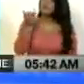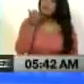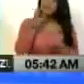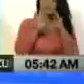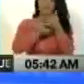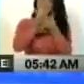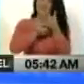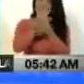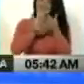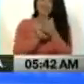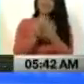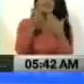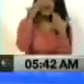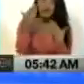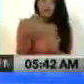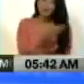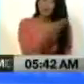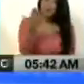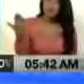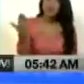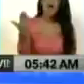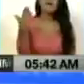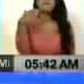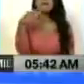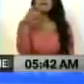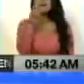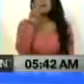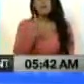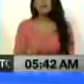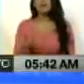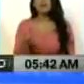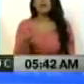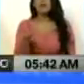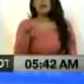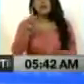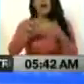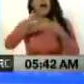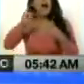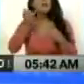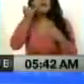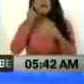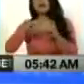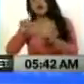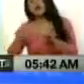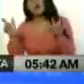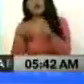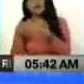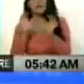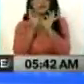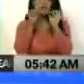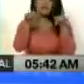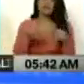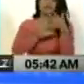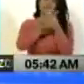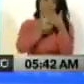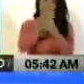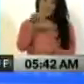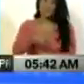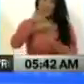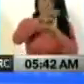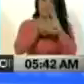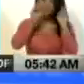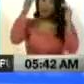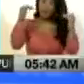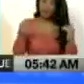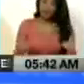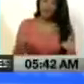de lengua de señas venezolana, a nombre también de Javier Gamboa y el resto del equipo de intérpretes de lengua de señas de la pauta de